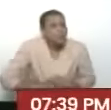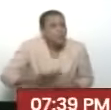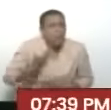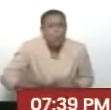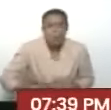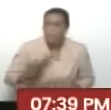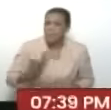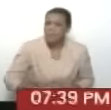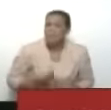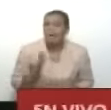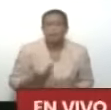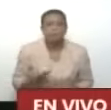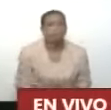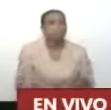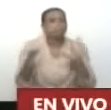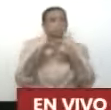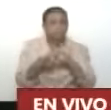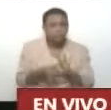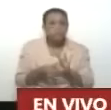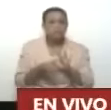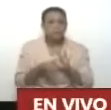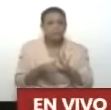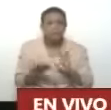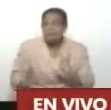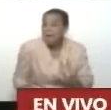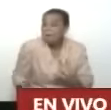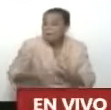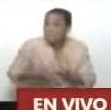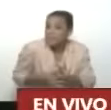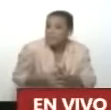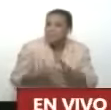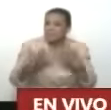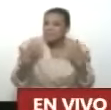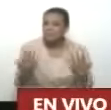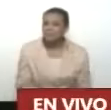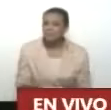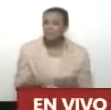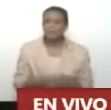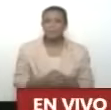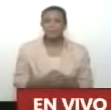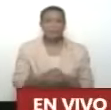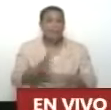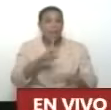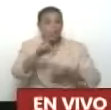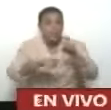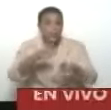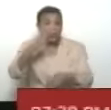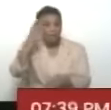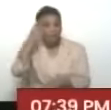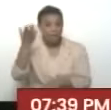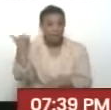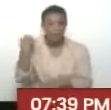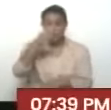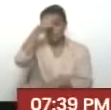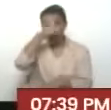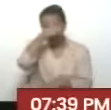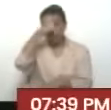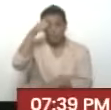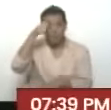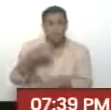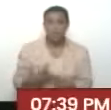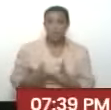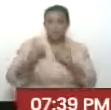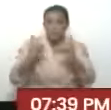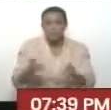importantes y muy vinculantes, y más que vinculantes, el referéndum de ayer y la decisión que tomó